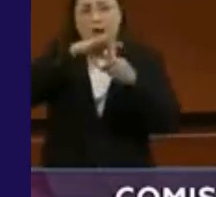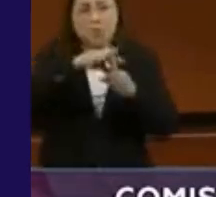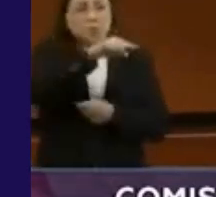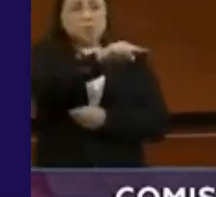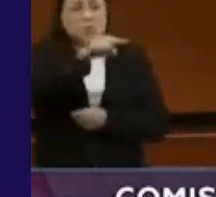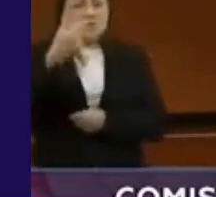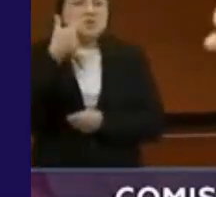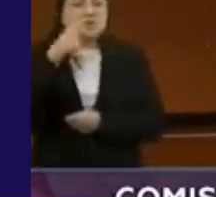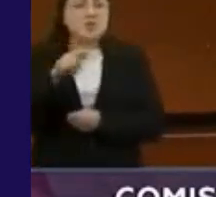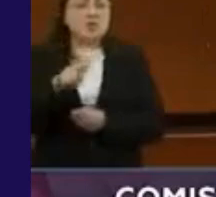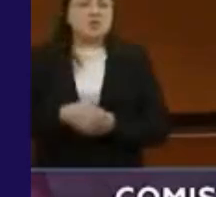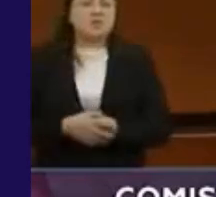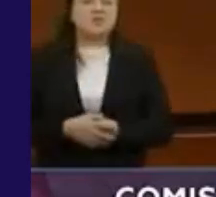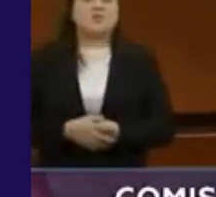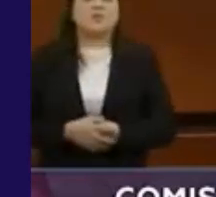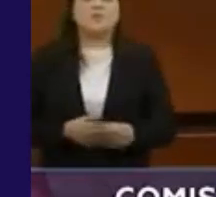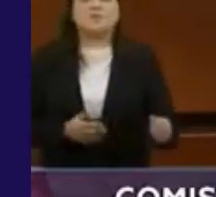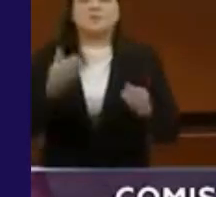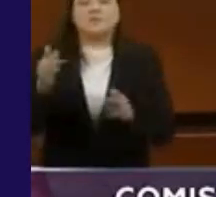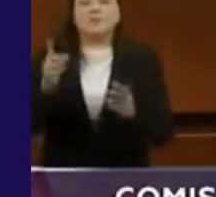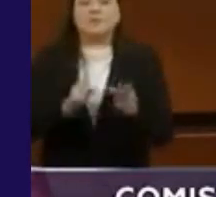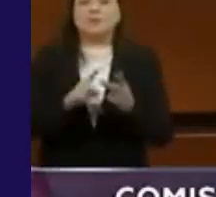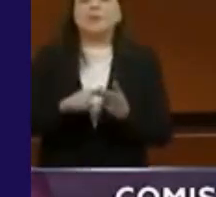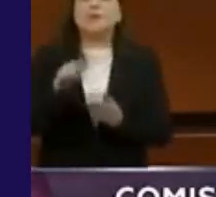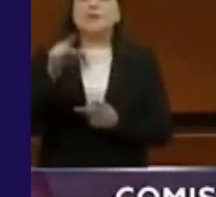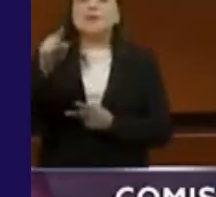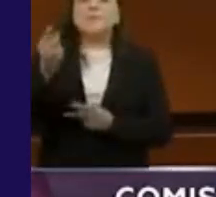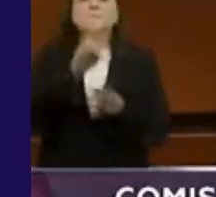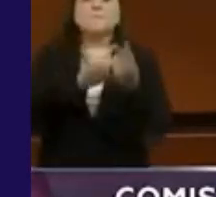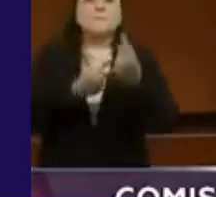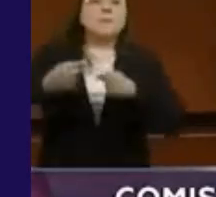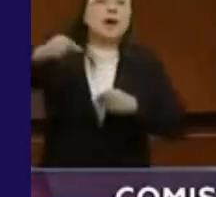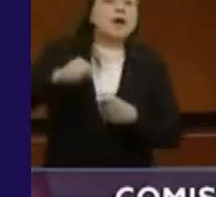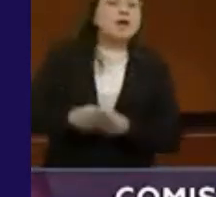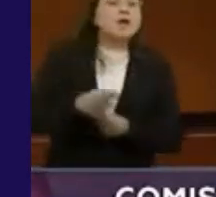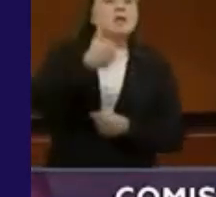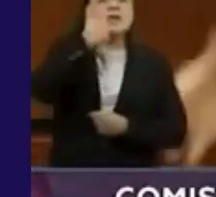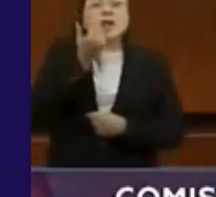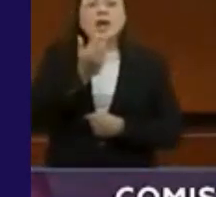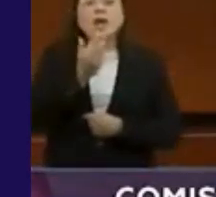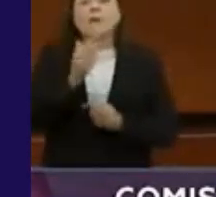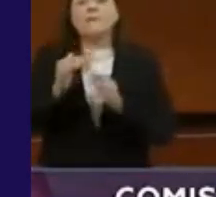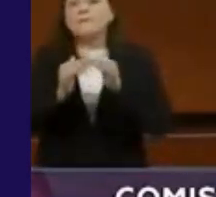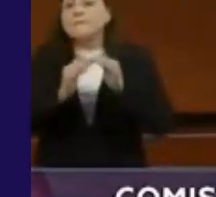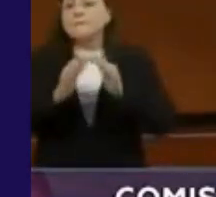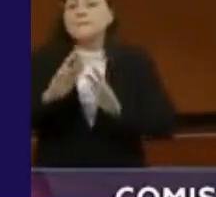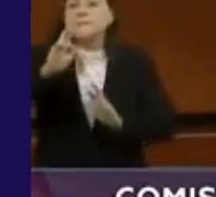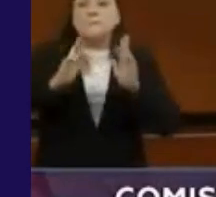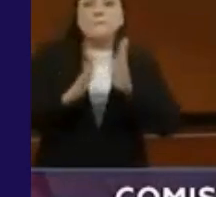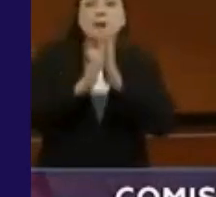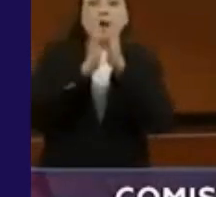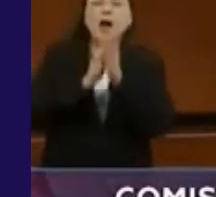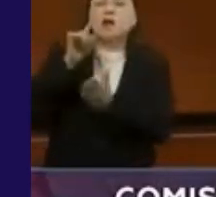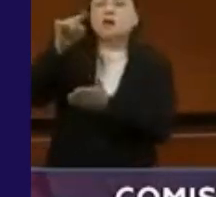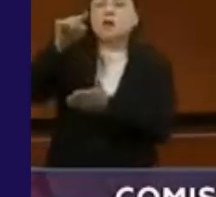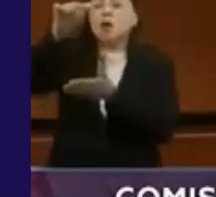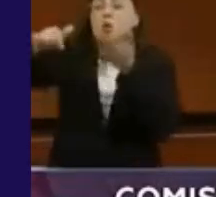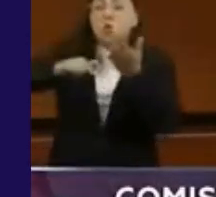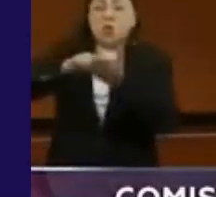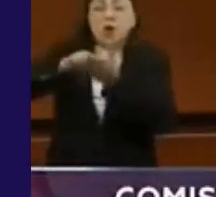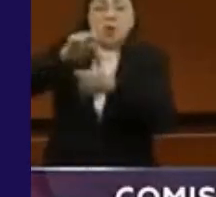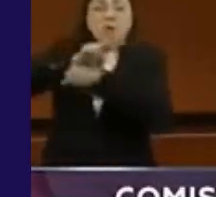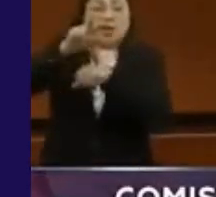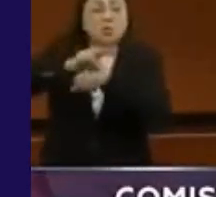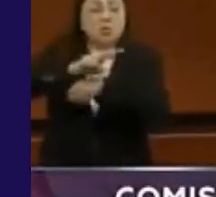elección, vienen a pedir, con esa alma democrática que tienen, que en Venezuela se haga el recuento.